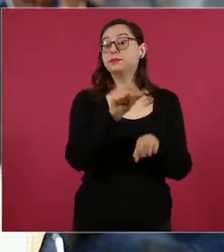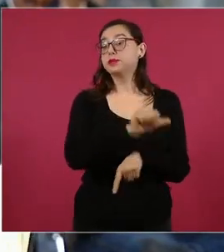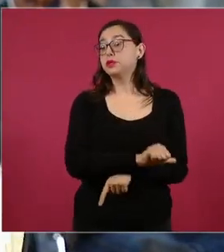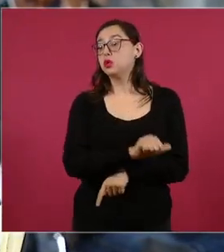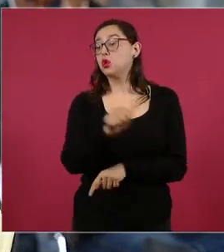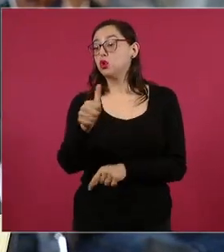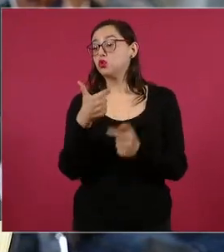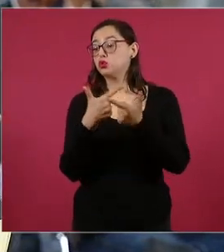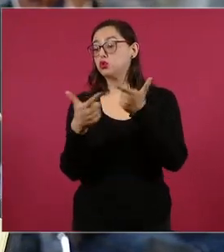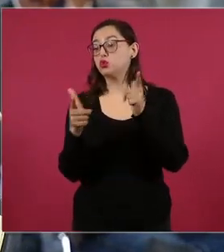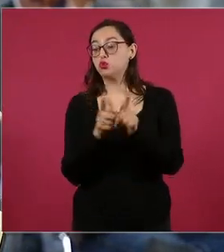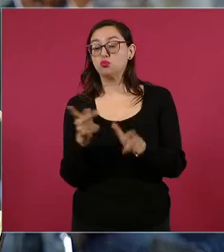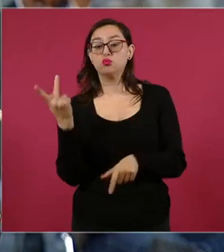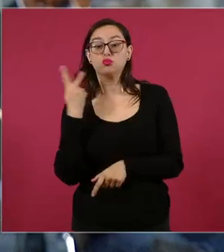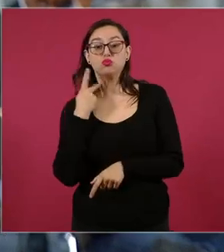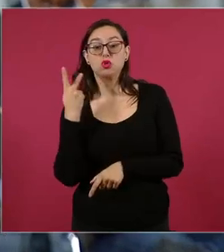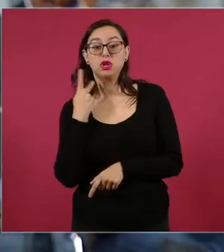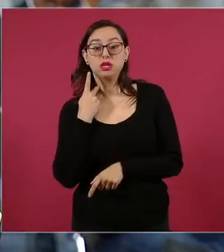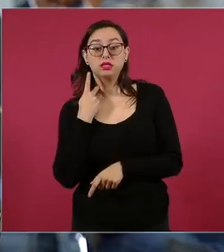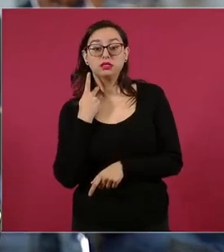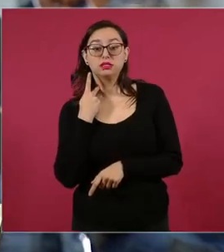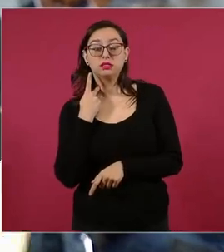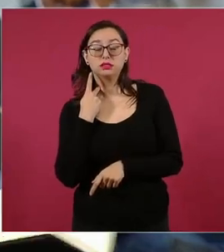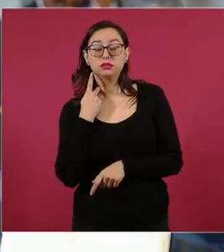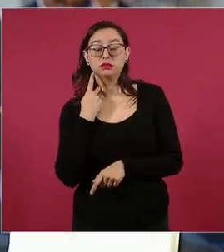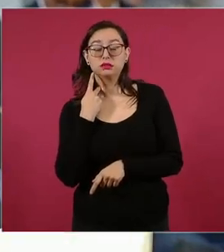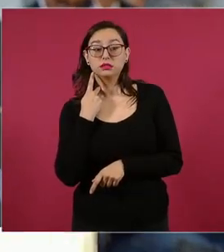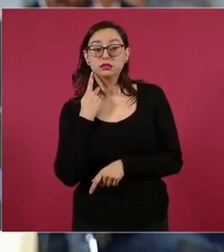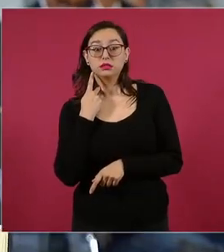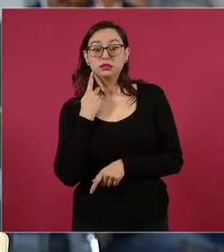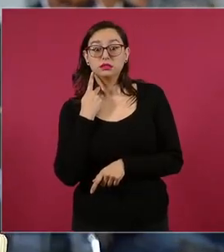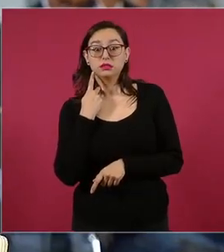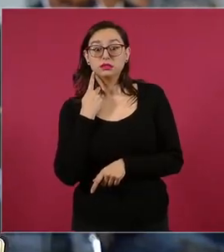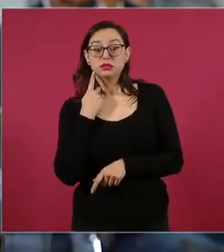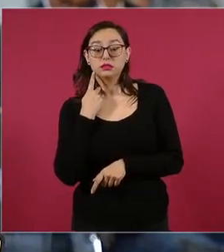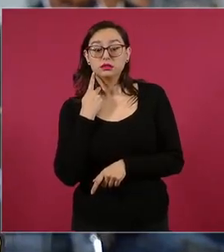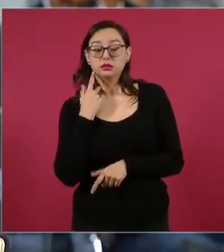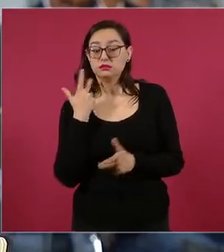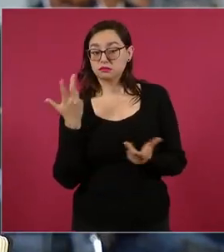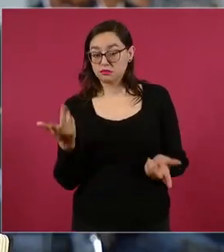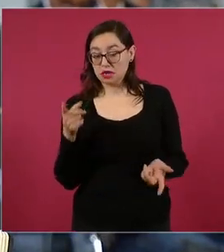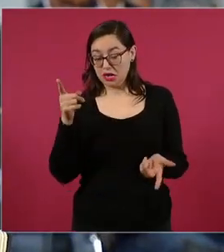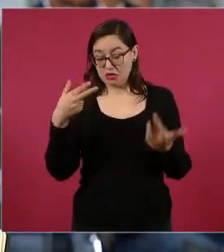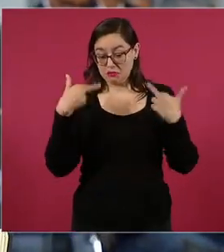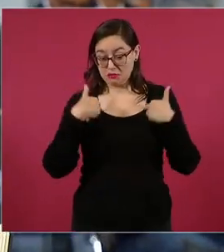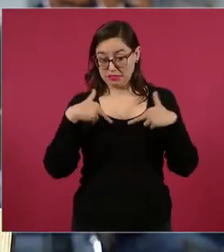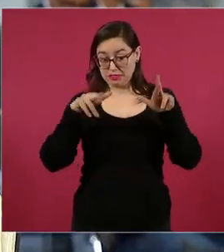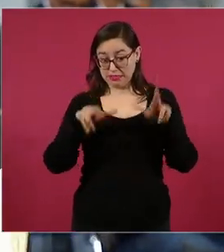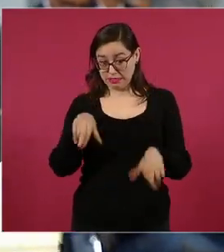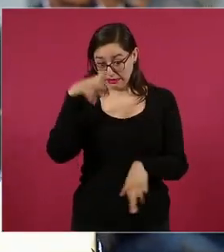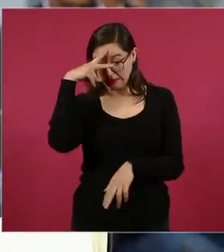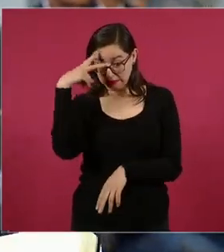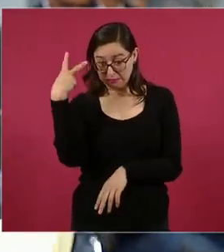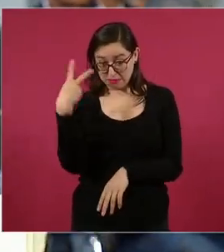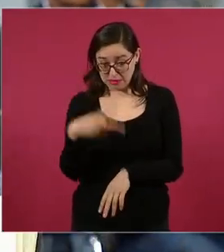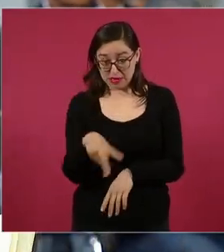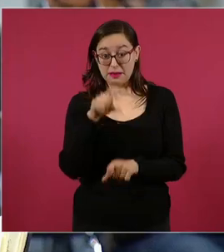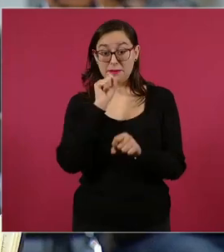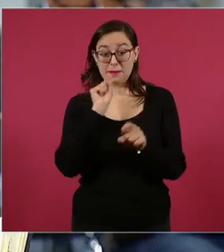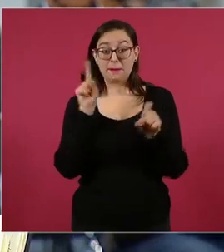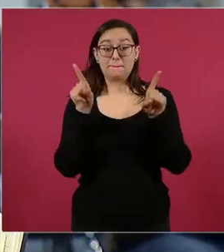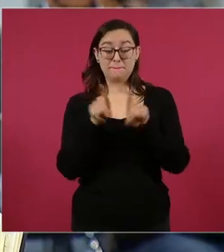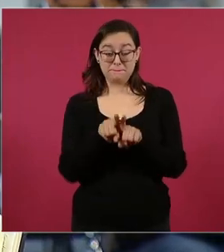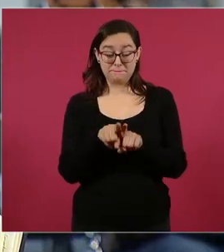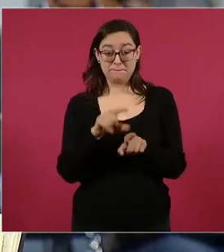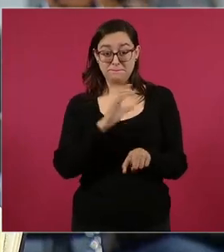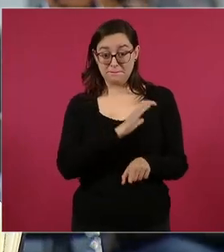ese grupo político y bueno, pues ha sido canciller mexicano y también precandidato